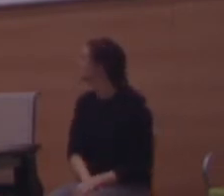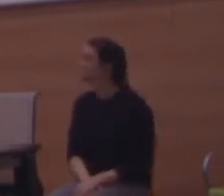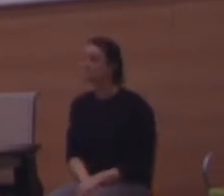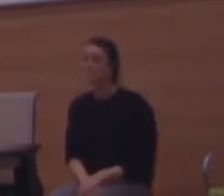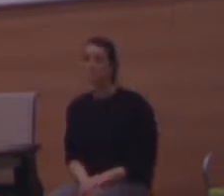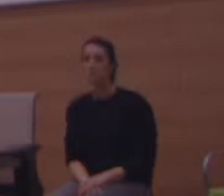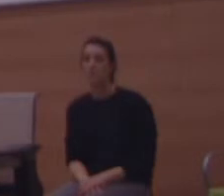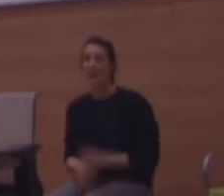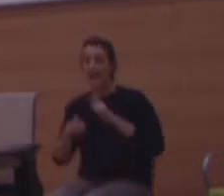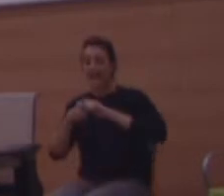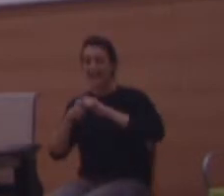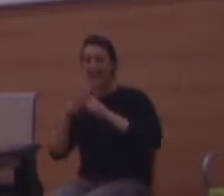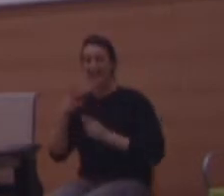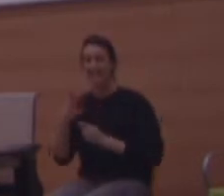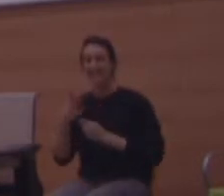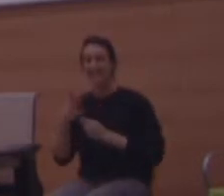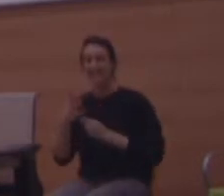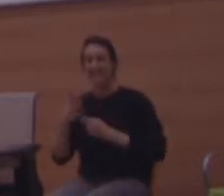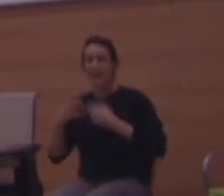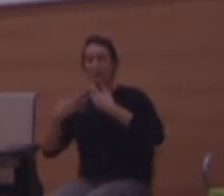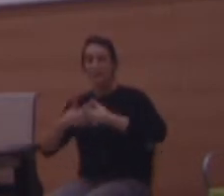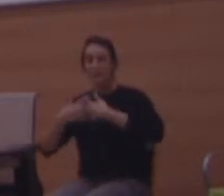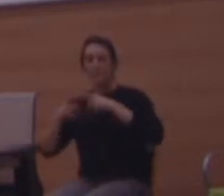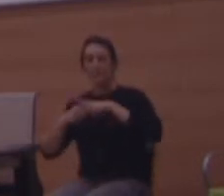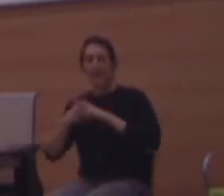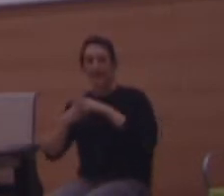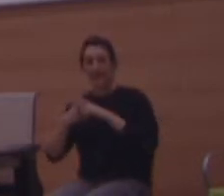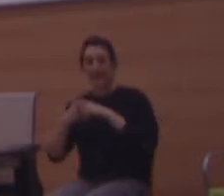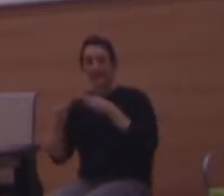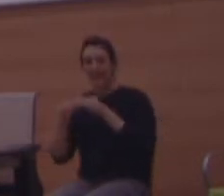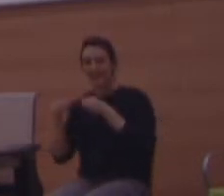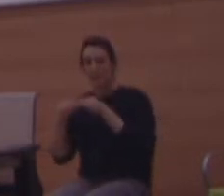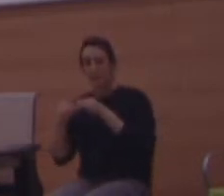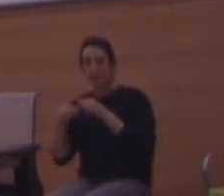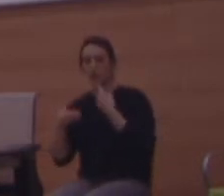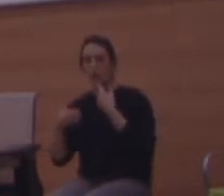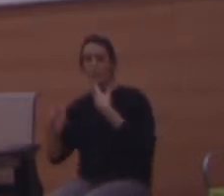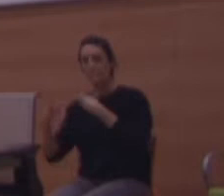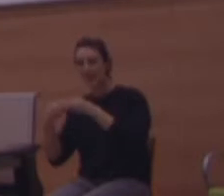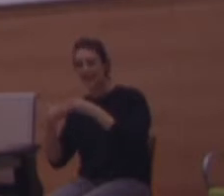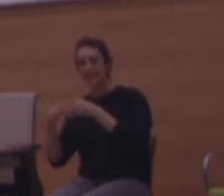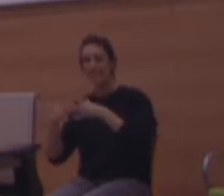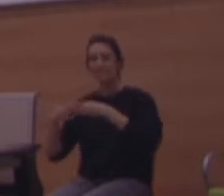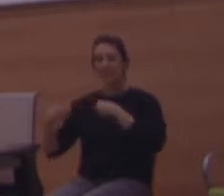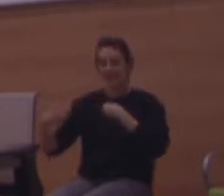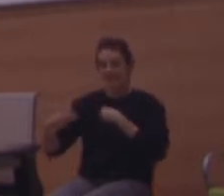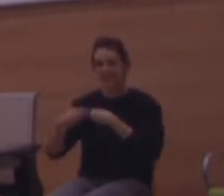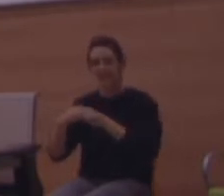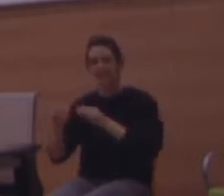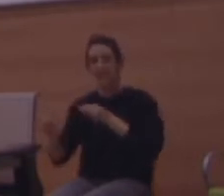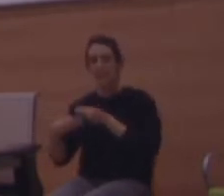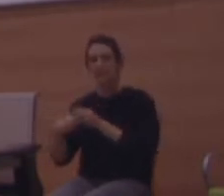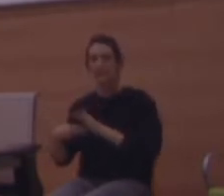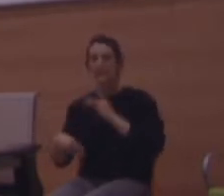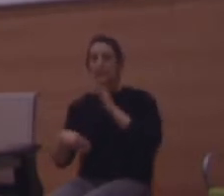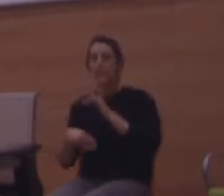Las características mecánicas de las siliconas son plásticas, flexibles, elásticas y resisten a